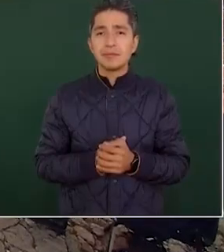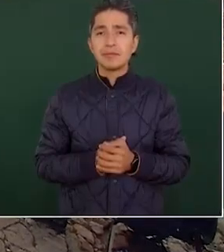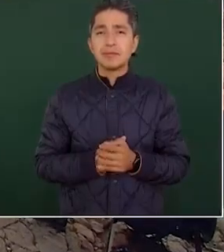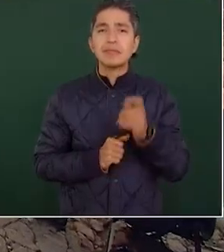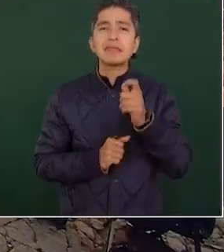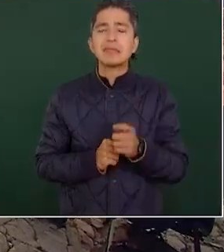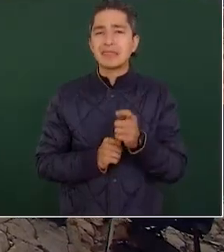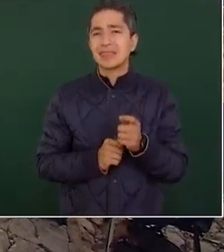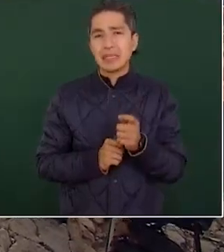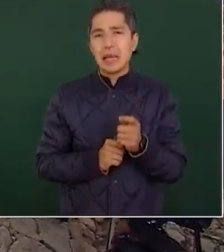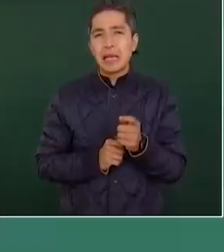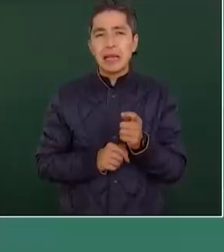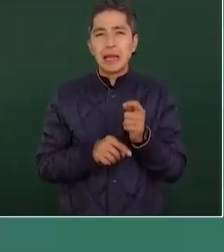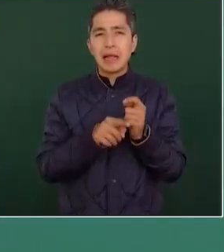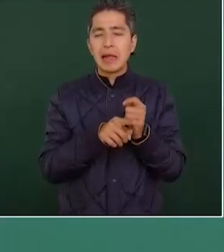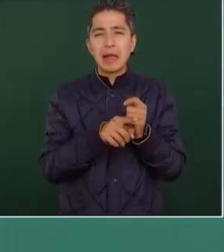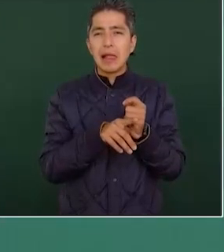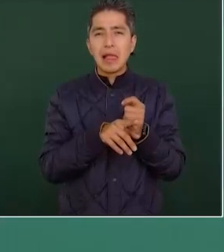son una vil calumnia.